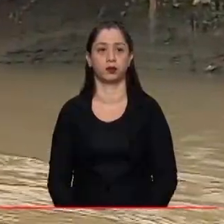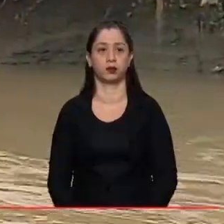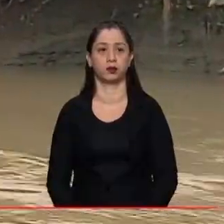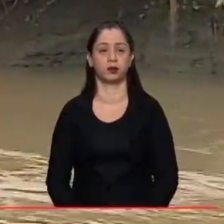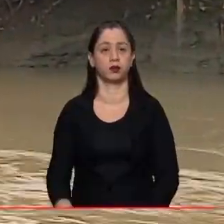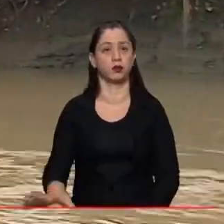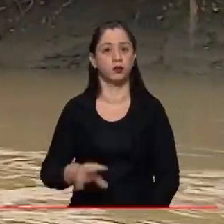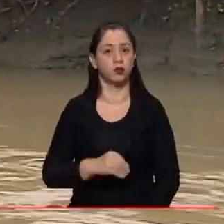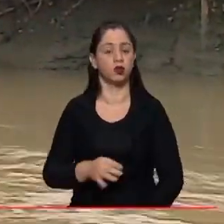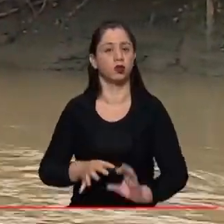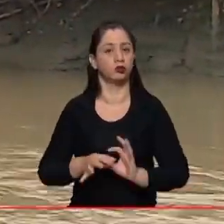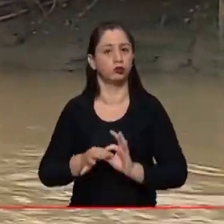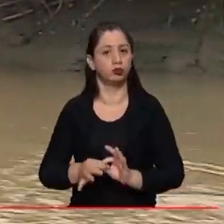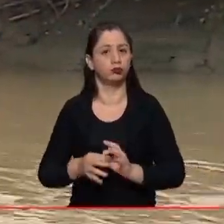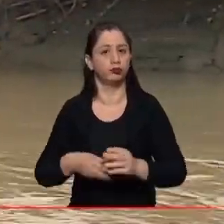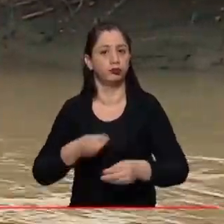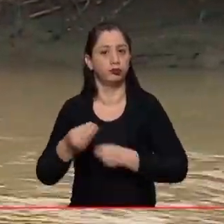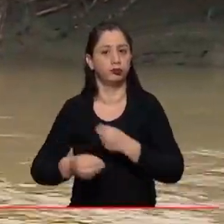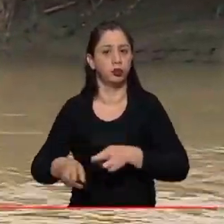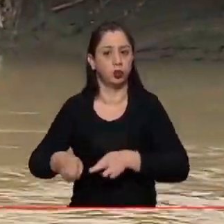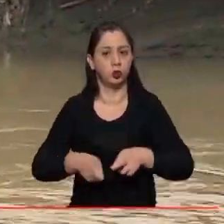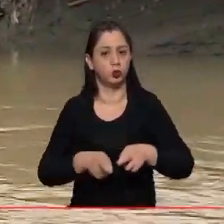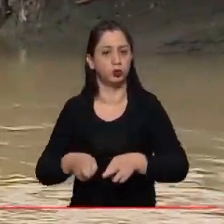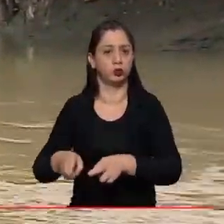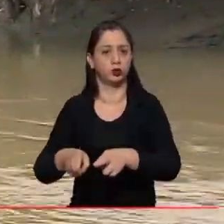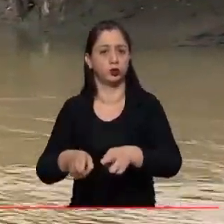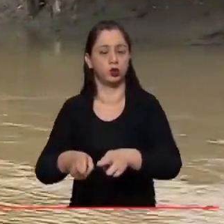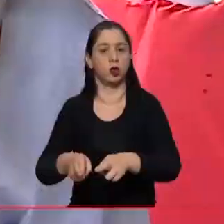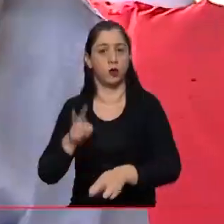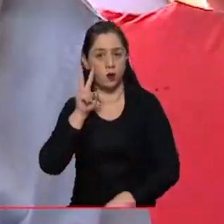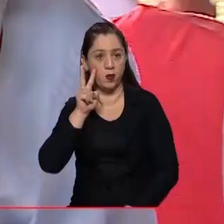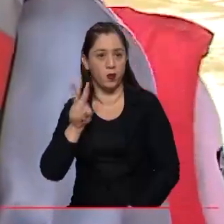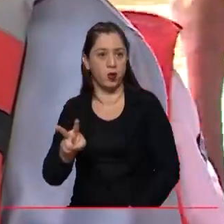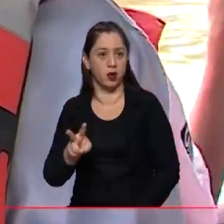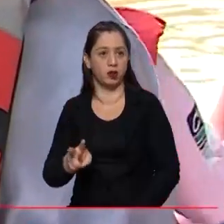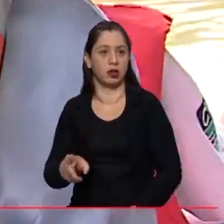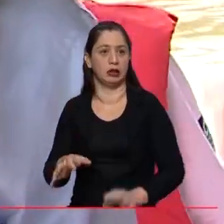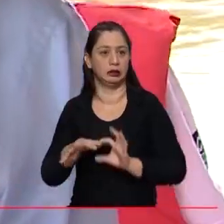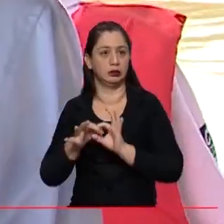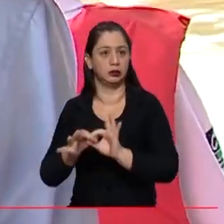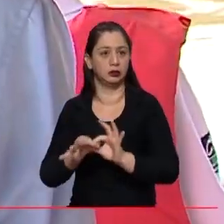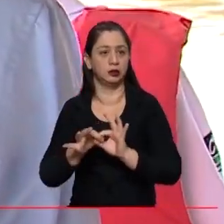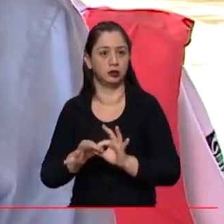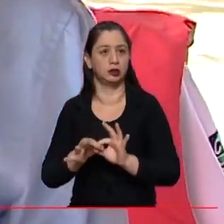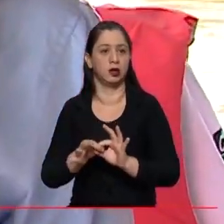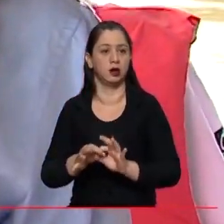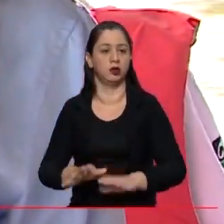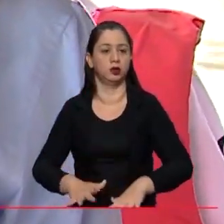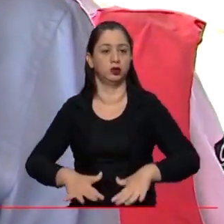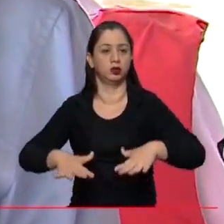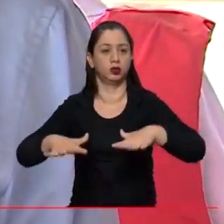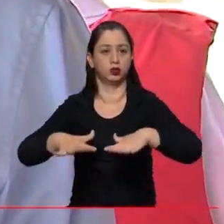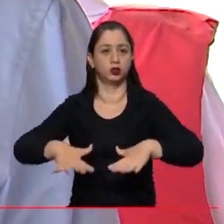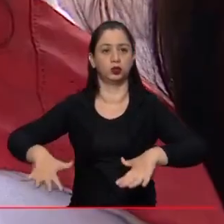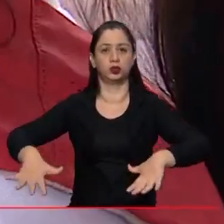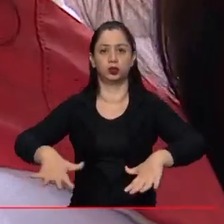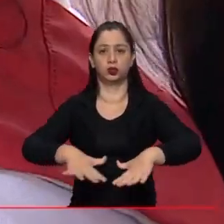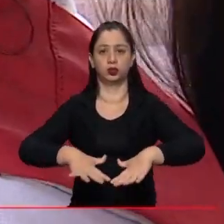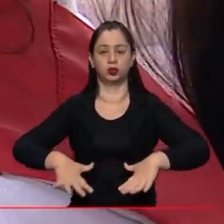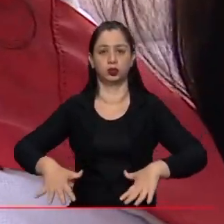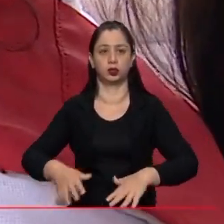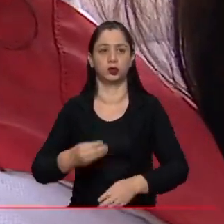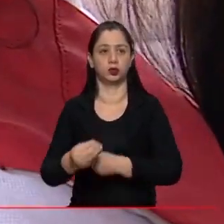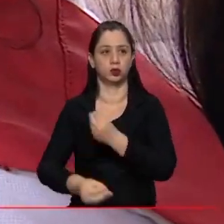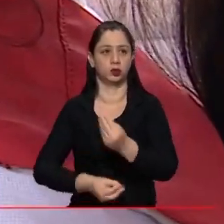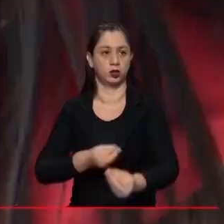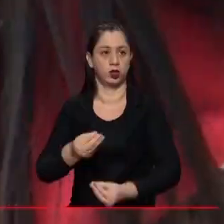raíz amarra esas orillas del río y como los podemos ver, amarra tanto que evita la erosión de esas zonas del río. Por aquí